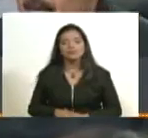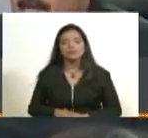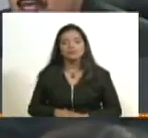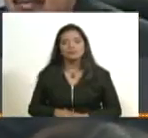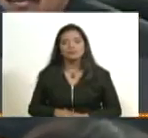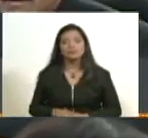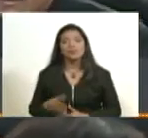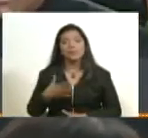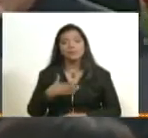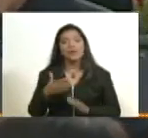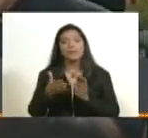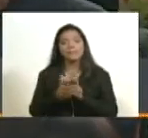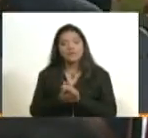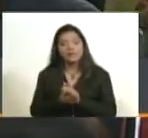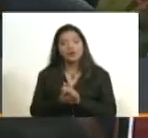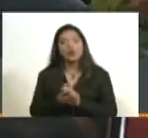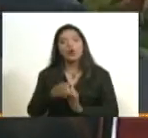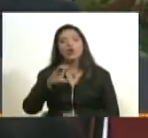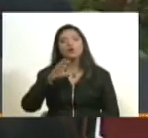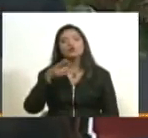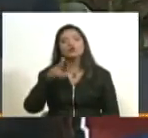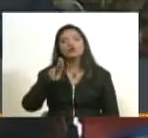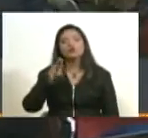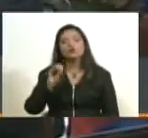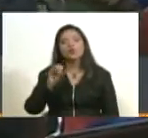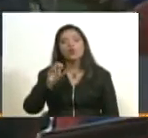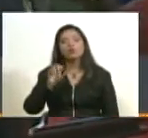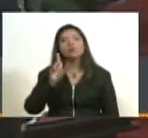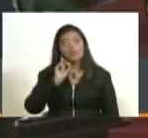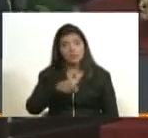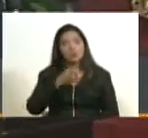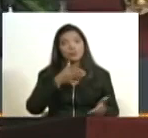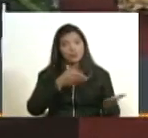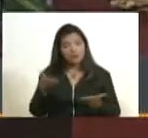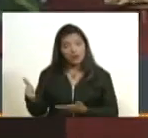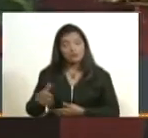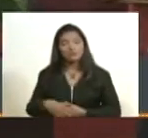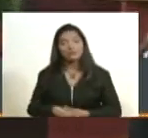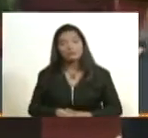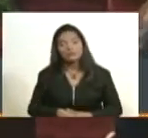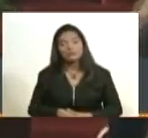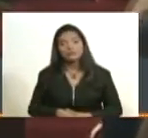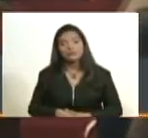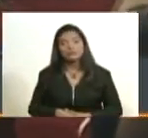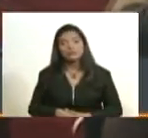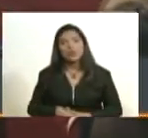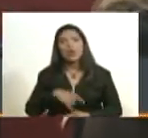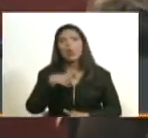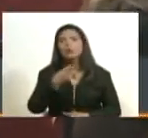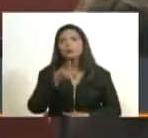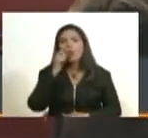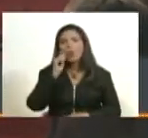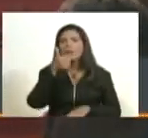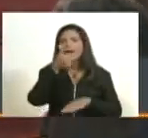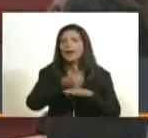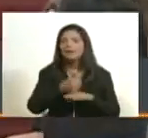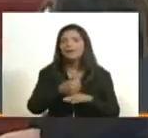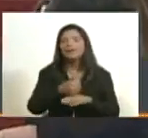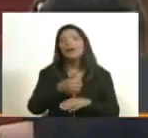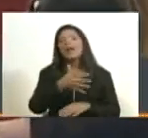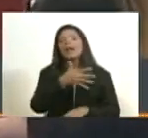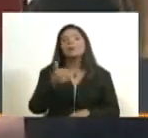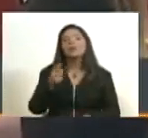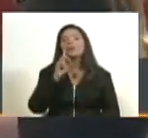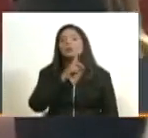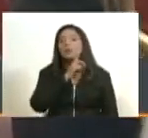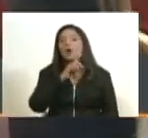Mi amigo el Chubo Torrealba. Lo invitaron. Un señor que es el jefe de la MUT, pero nadie lo sabe, se llama